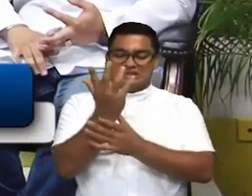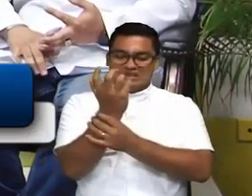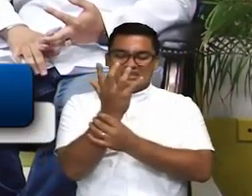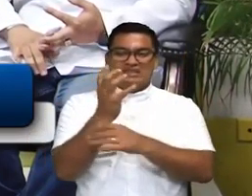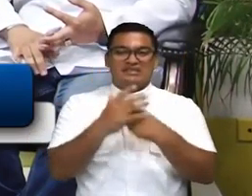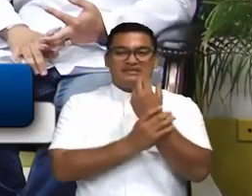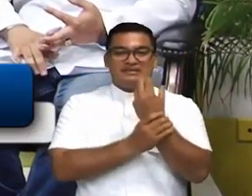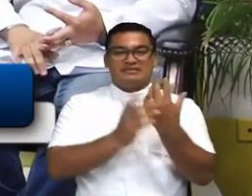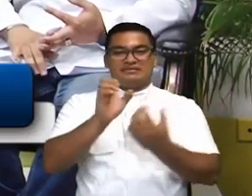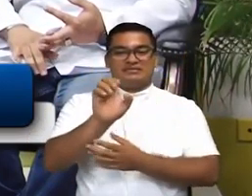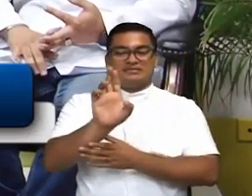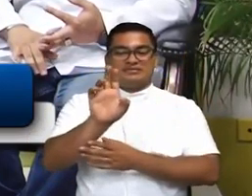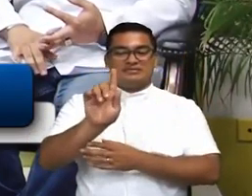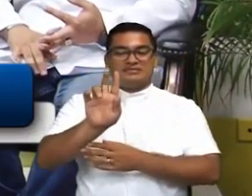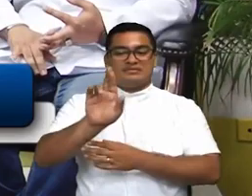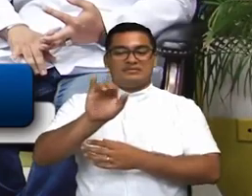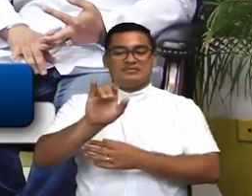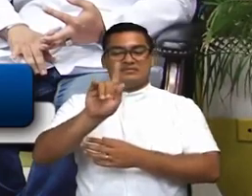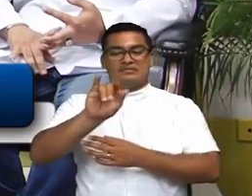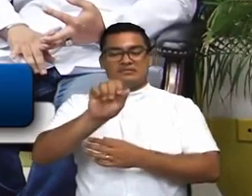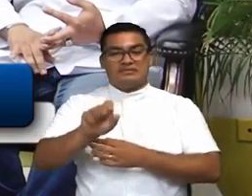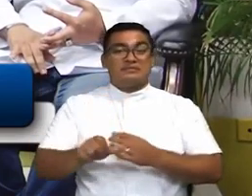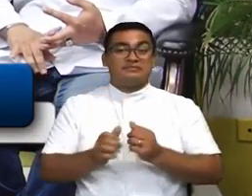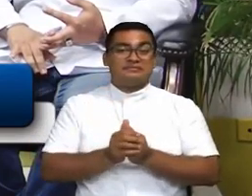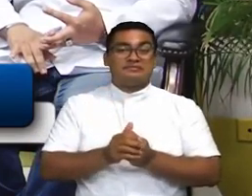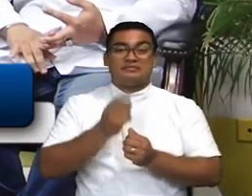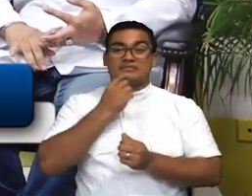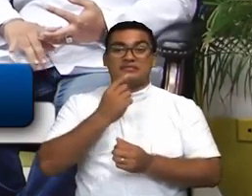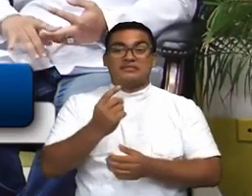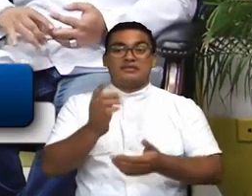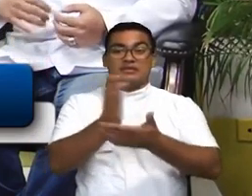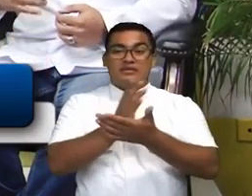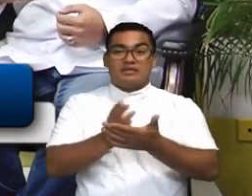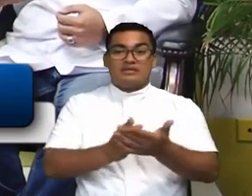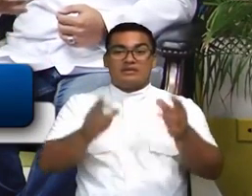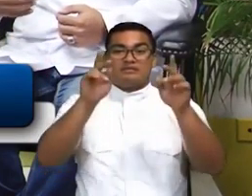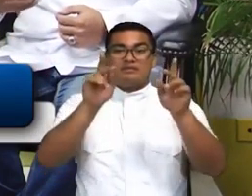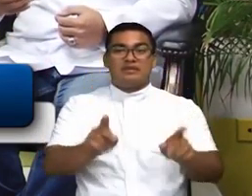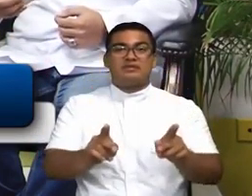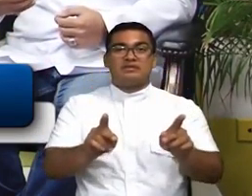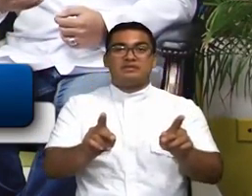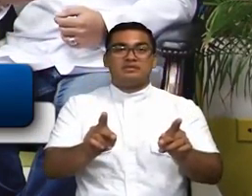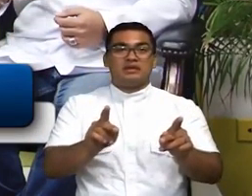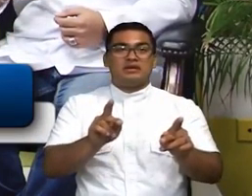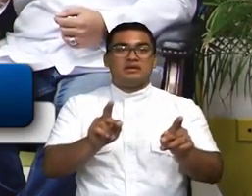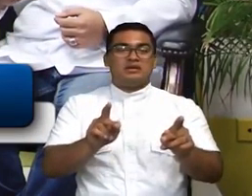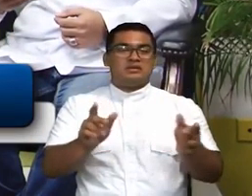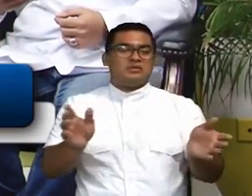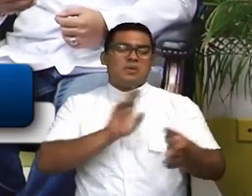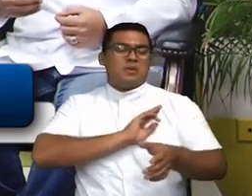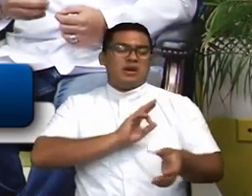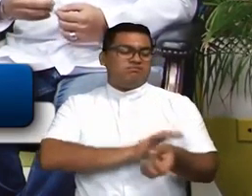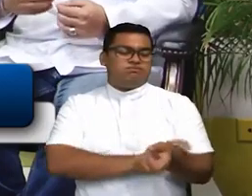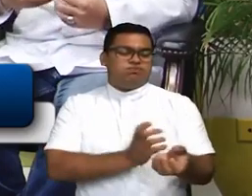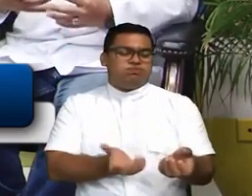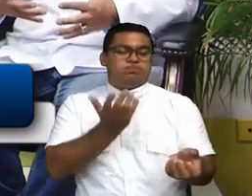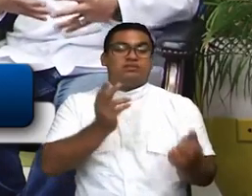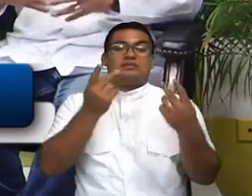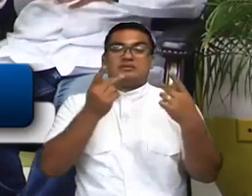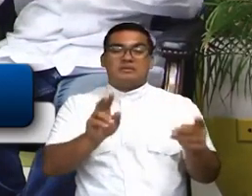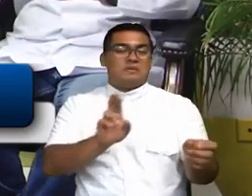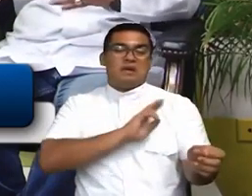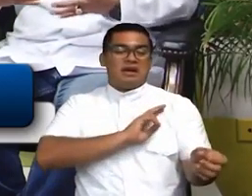incluso hay personas que son, no padecen ni de presión ni de diabetes, pero sí